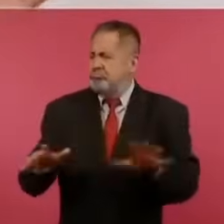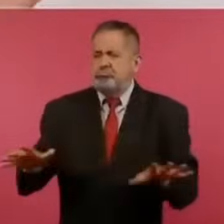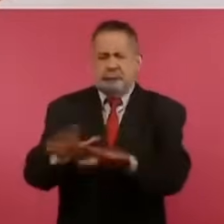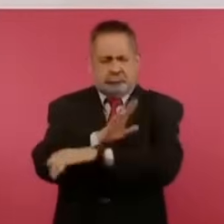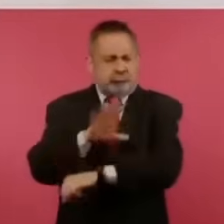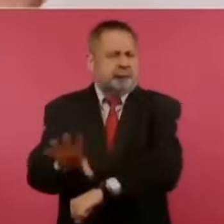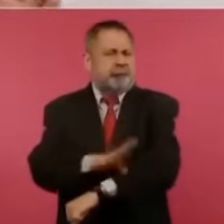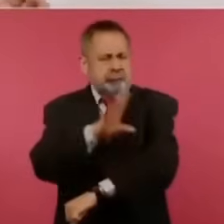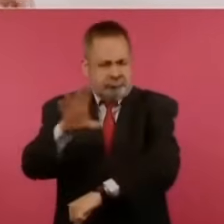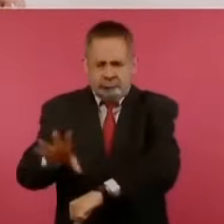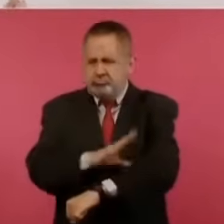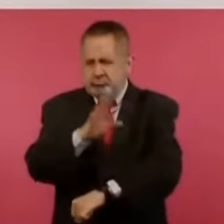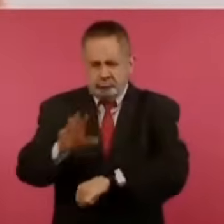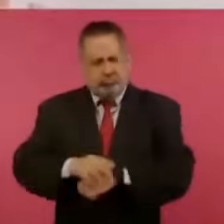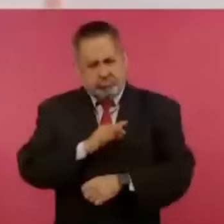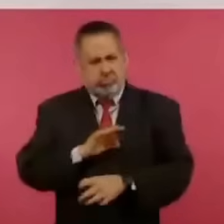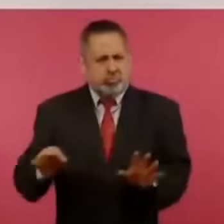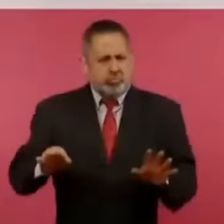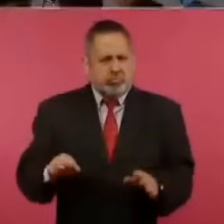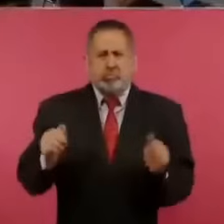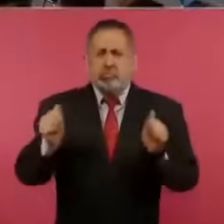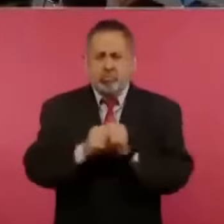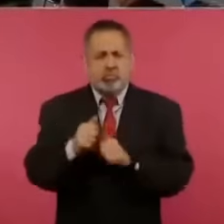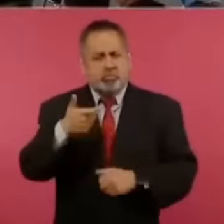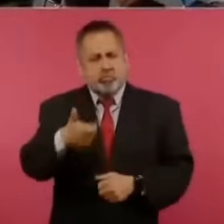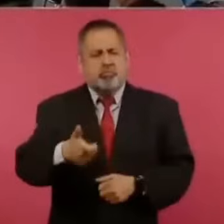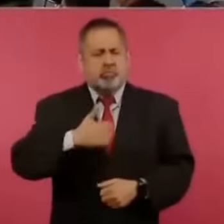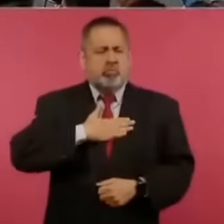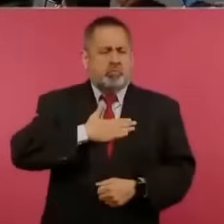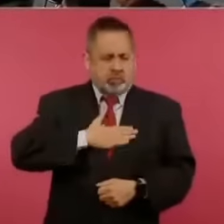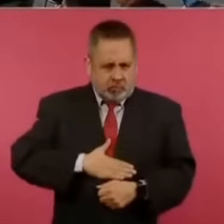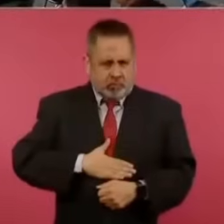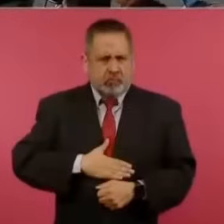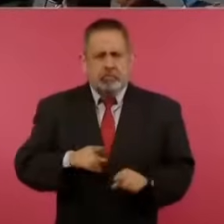mantener precios justos